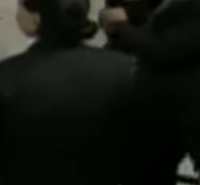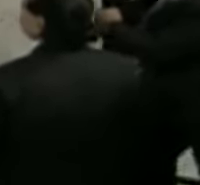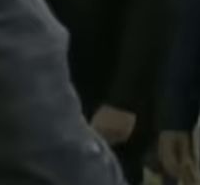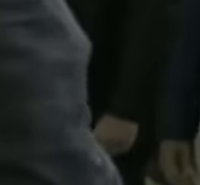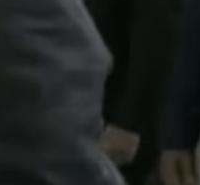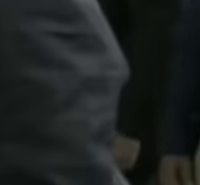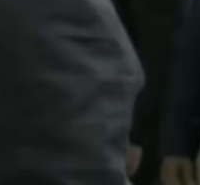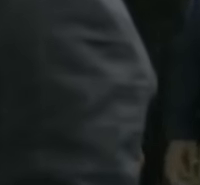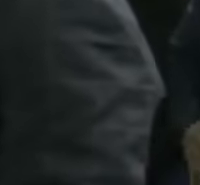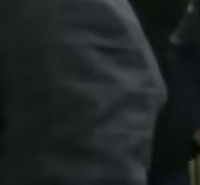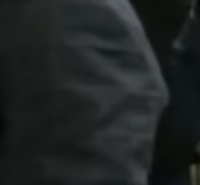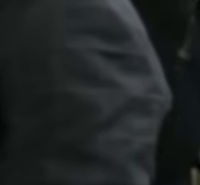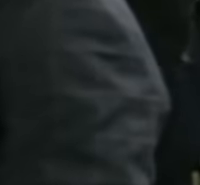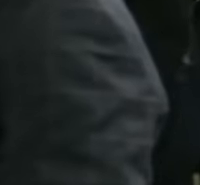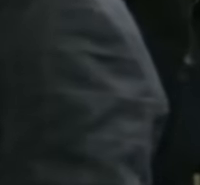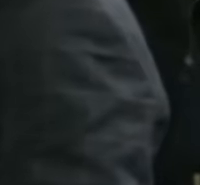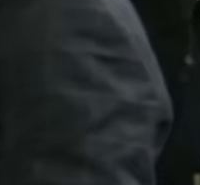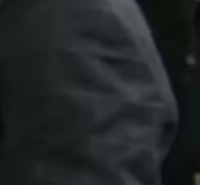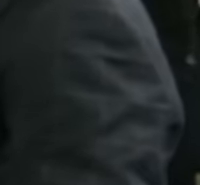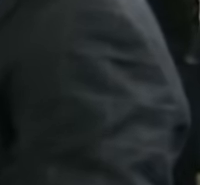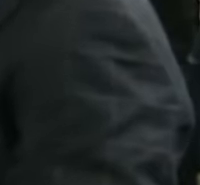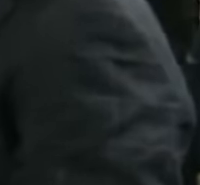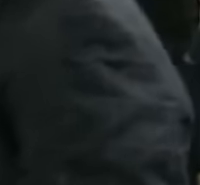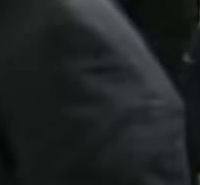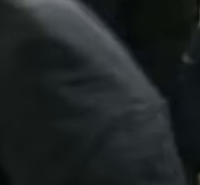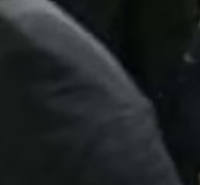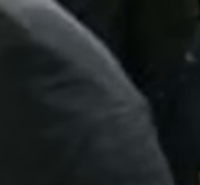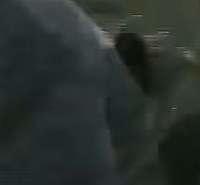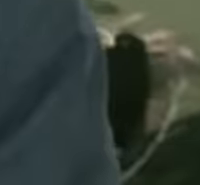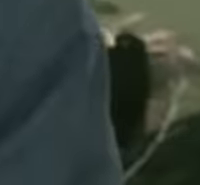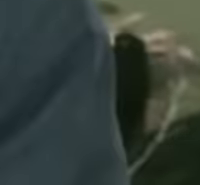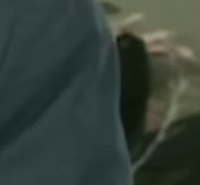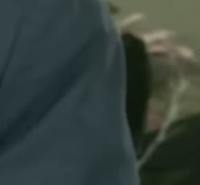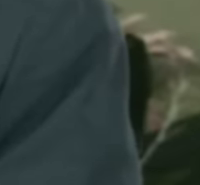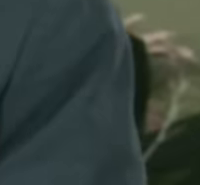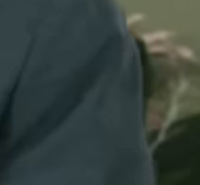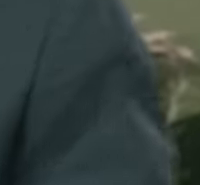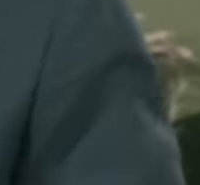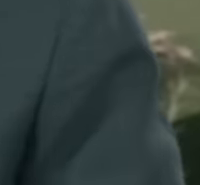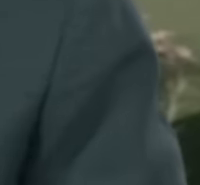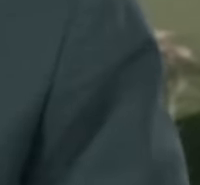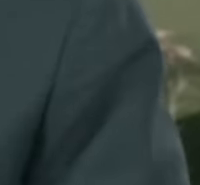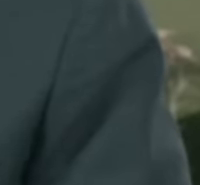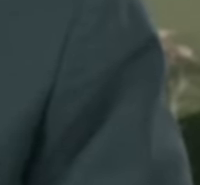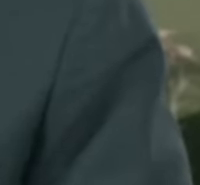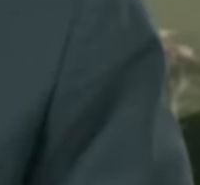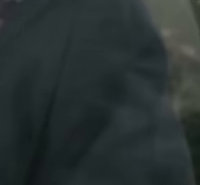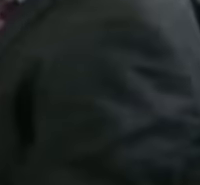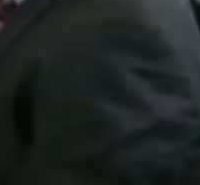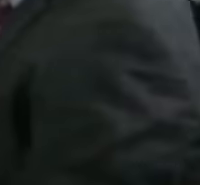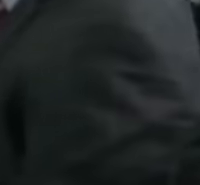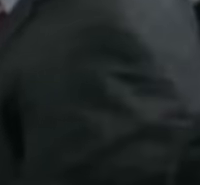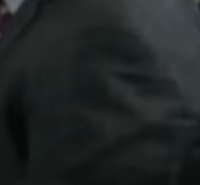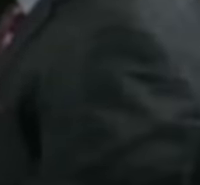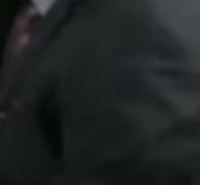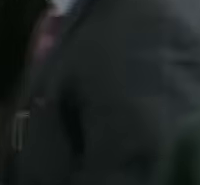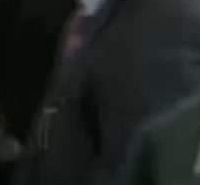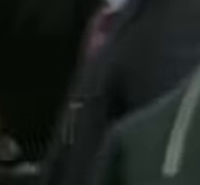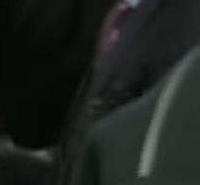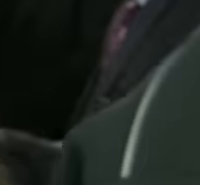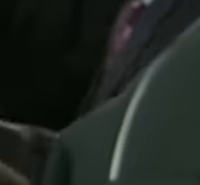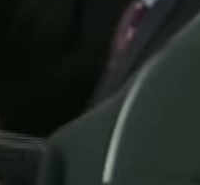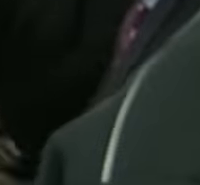del presidente de la República Bolivariana de Venezuela. Reiteramos la información, firma de acuerdos entre la